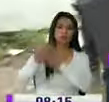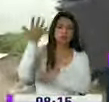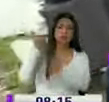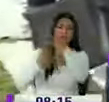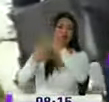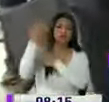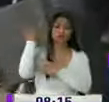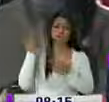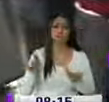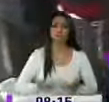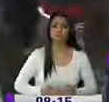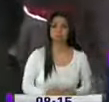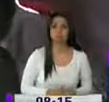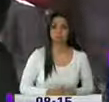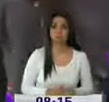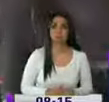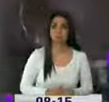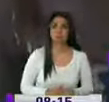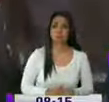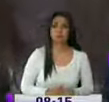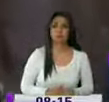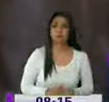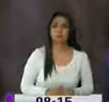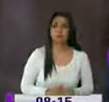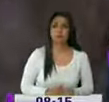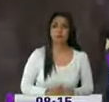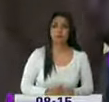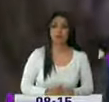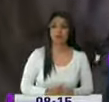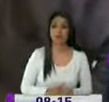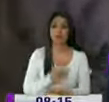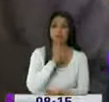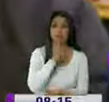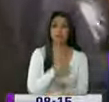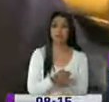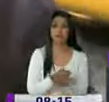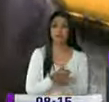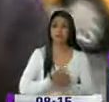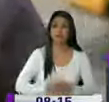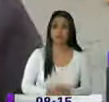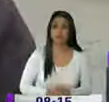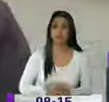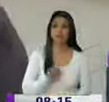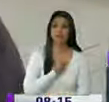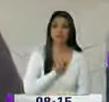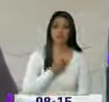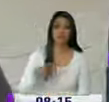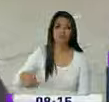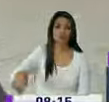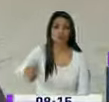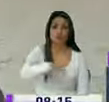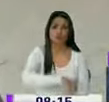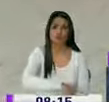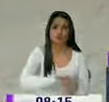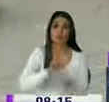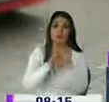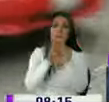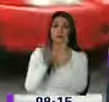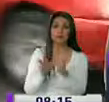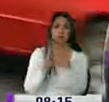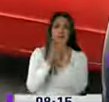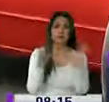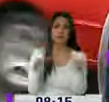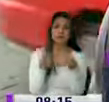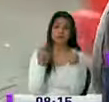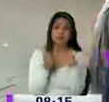de hace mucho tiempo. Porque en realidad, si bien es cierto, hemos hecho esfuerzos con los vecinos para que solicitar